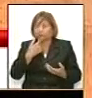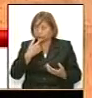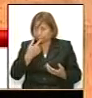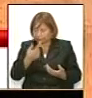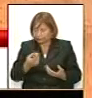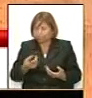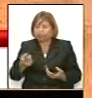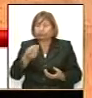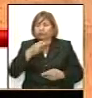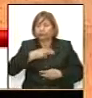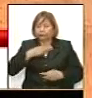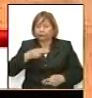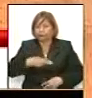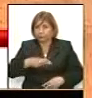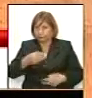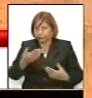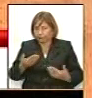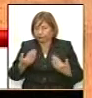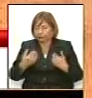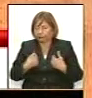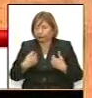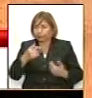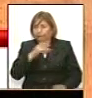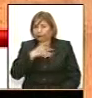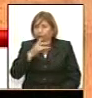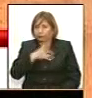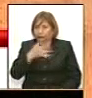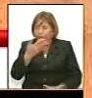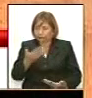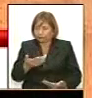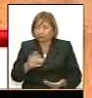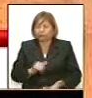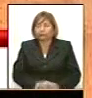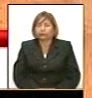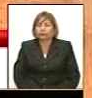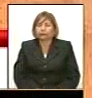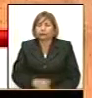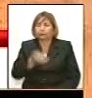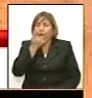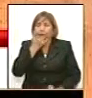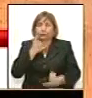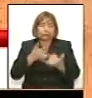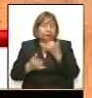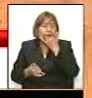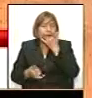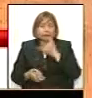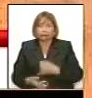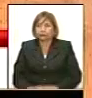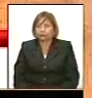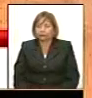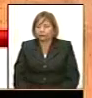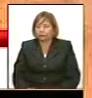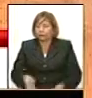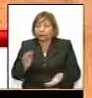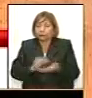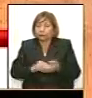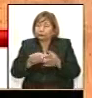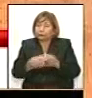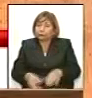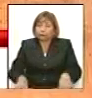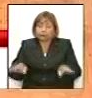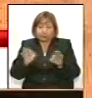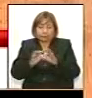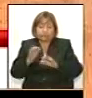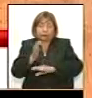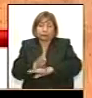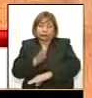de ser seres humanos, que tenemos sentimientos, que tenemos errores, obviamente, también que cometemos, pero lo más importante es superar